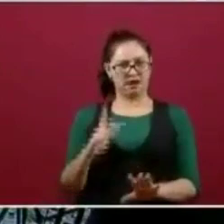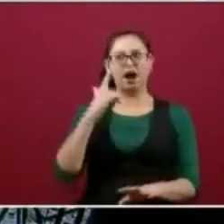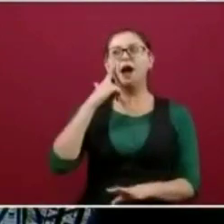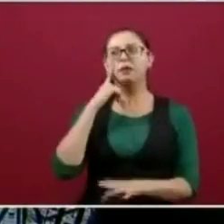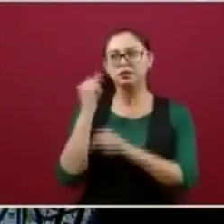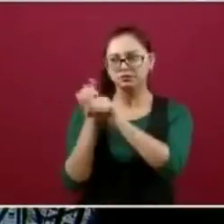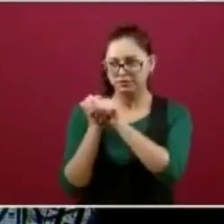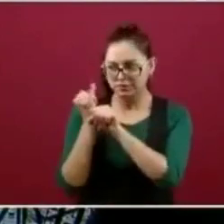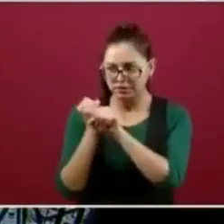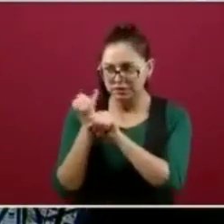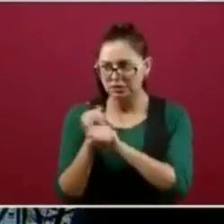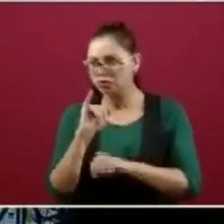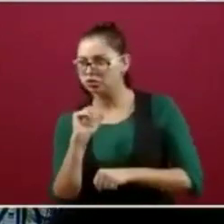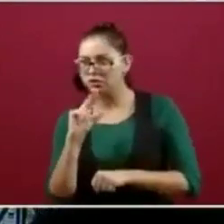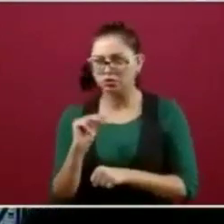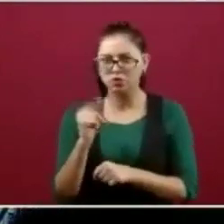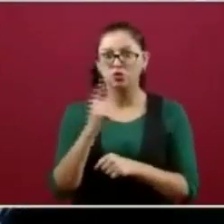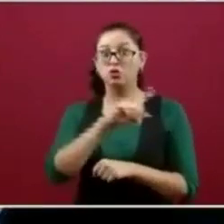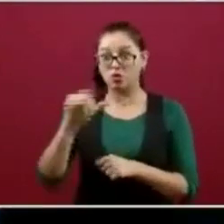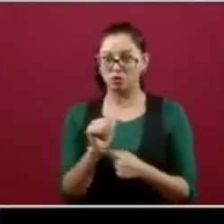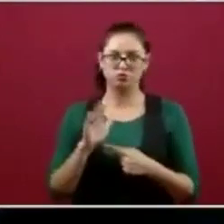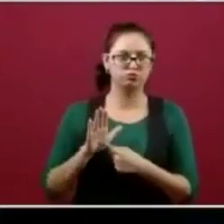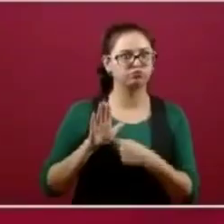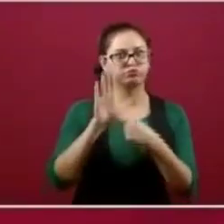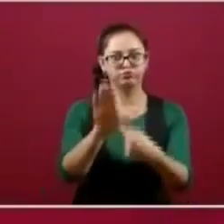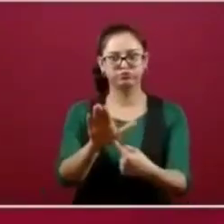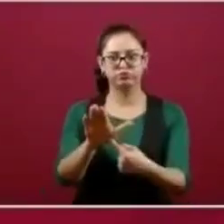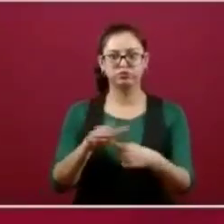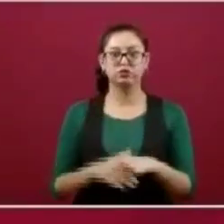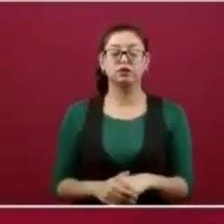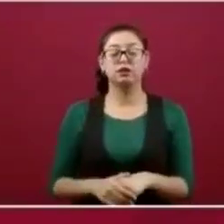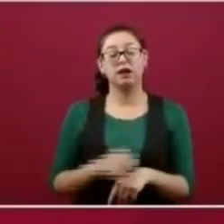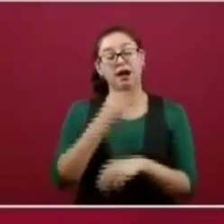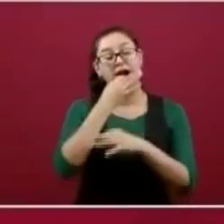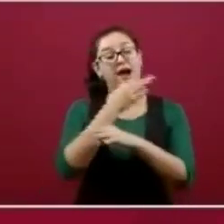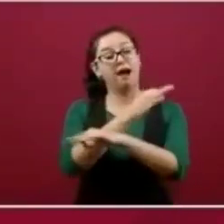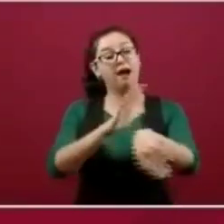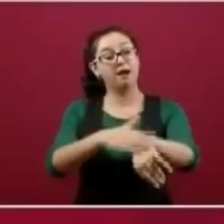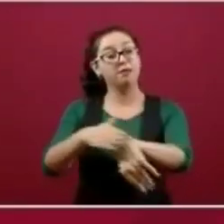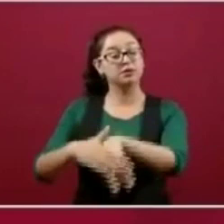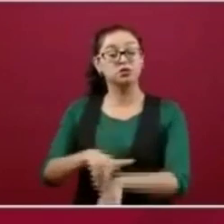Entonces, decirles a los extorsionadores,